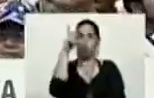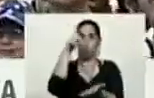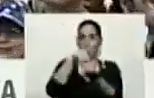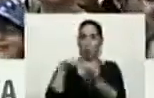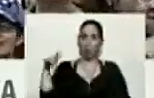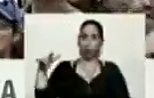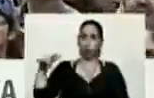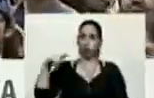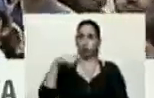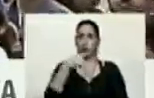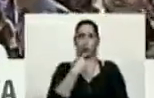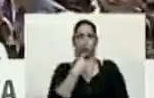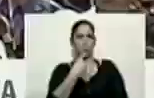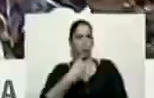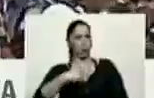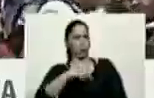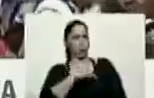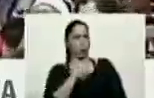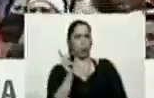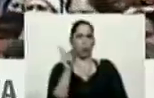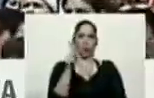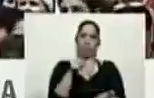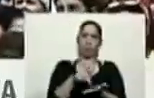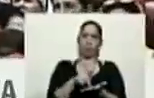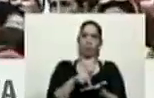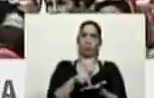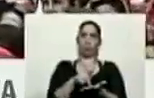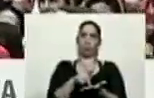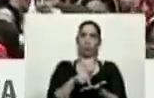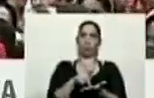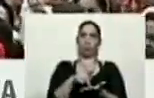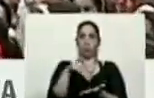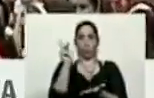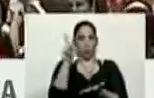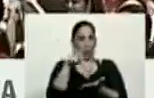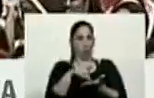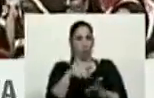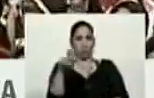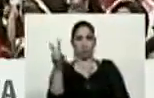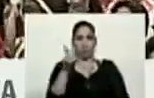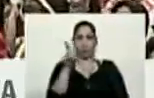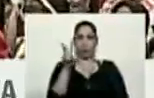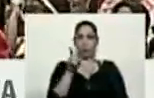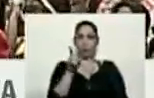y dijeron, nosotros venimos, hemos llegado a Venezuela,